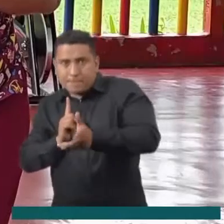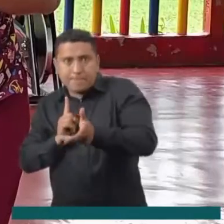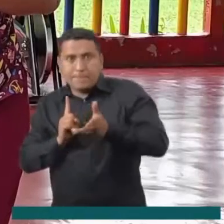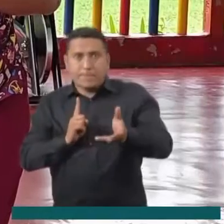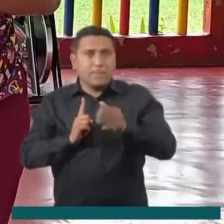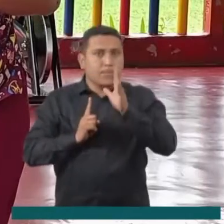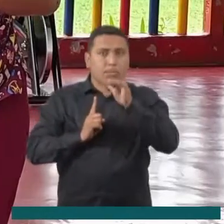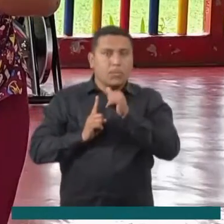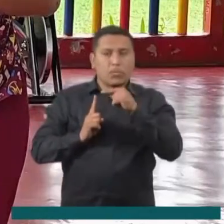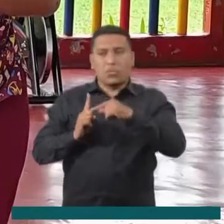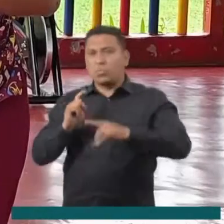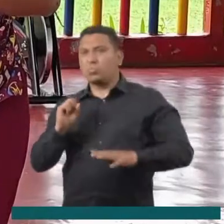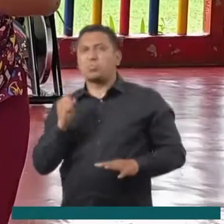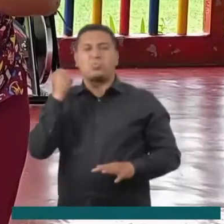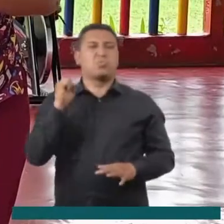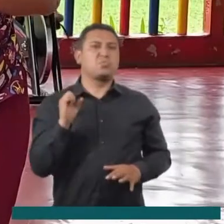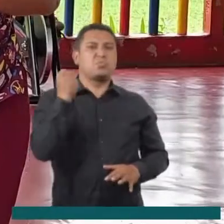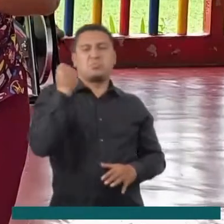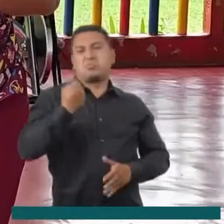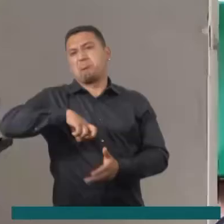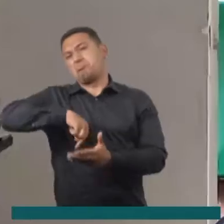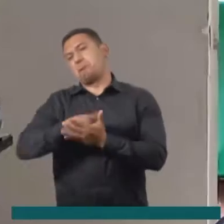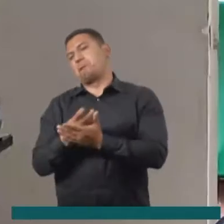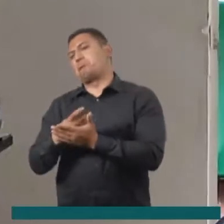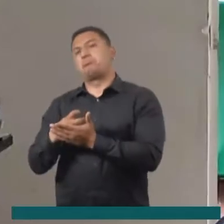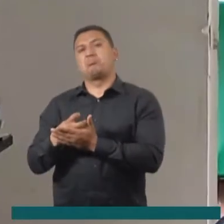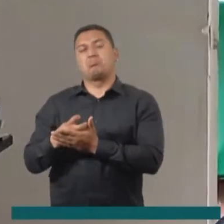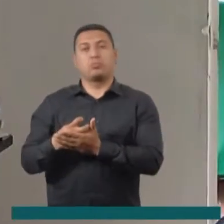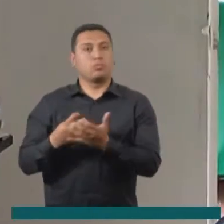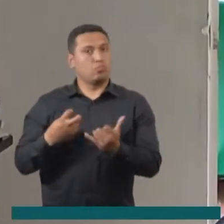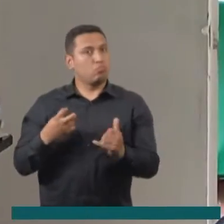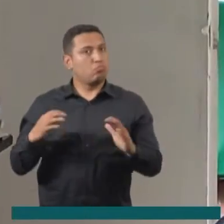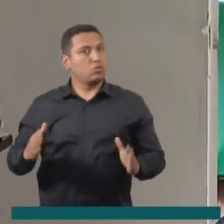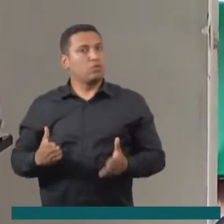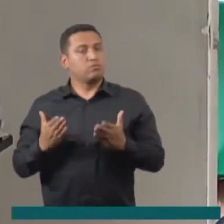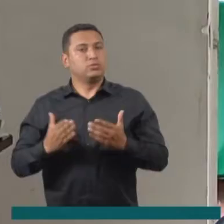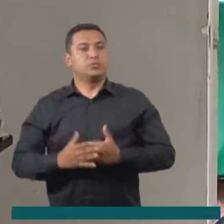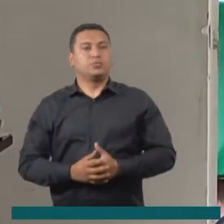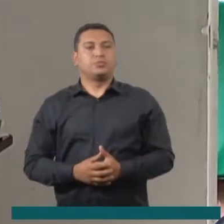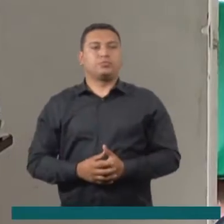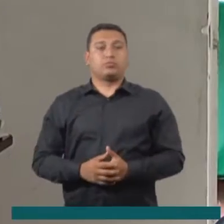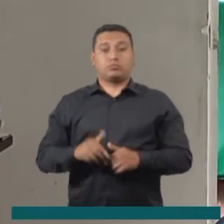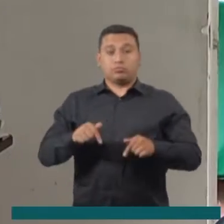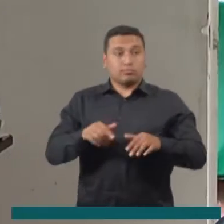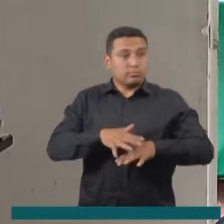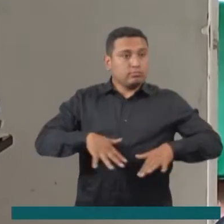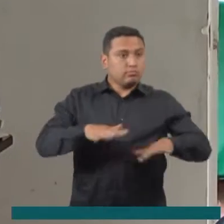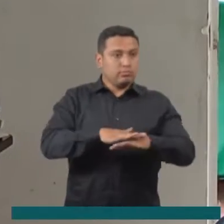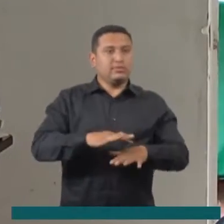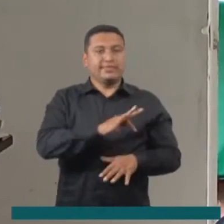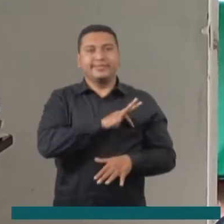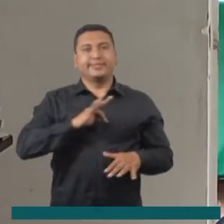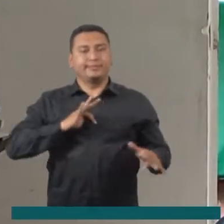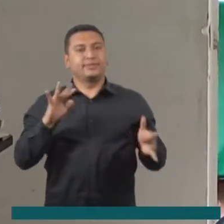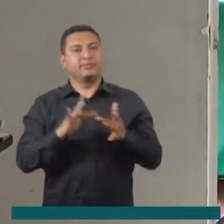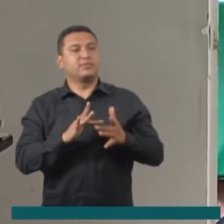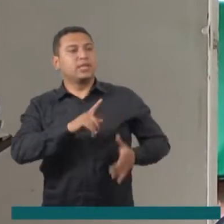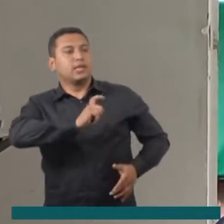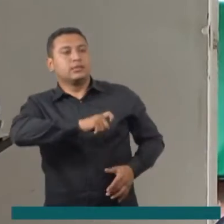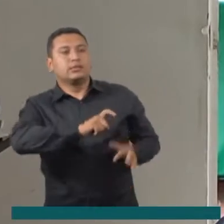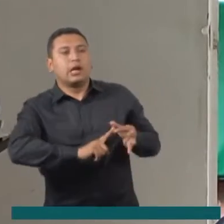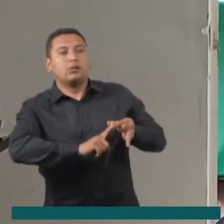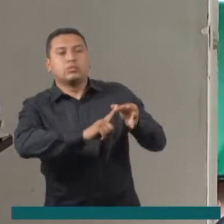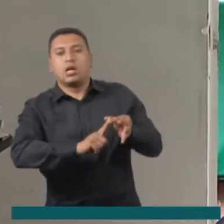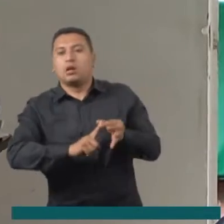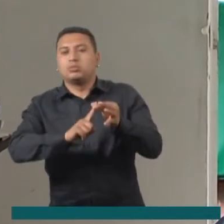compañeros, era muy rebelde, se tiraba al piso. En lugares como este se ofrece un adecuado manejo terapéutico para las necesidades especiales de